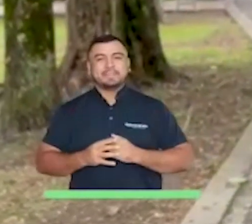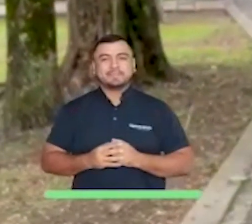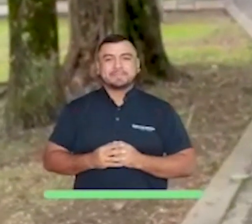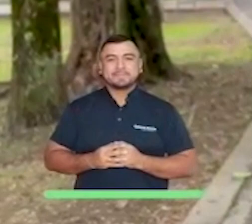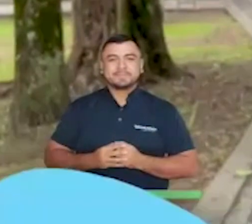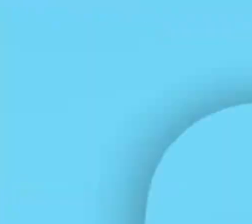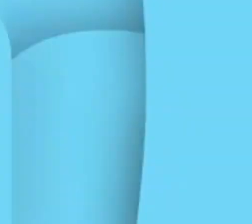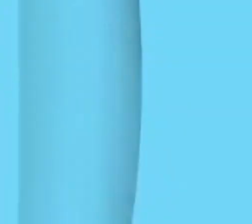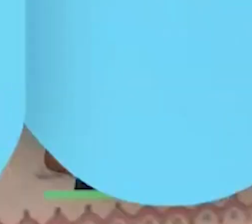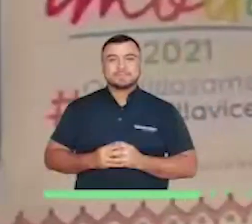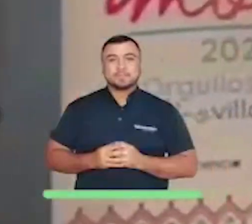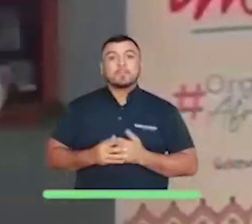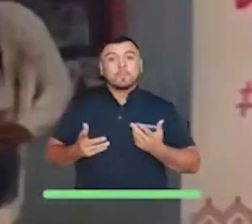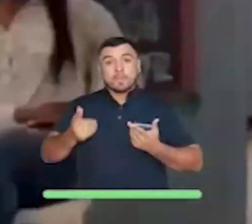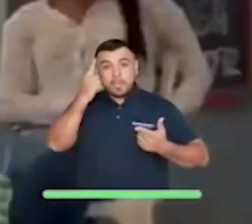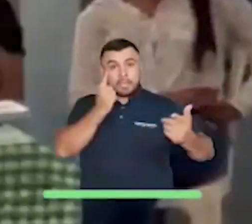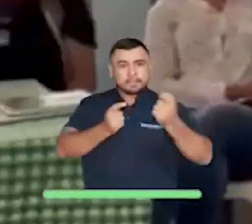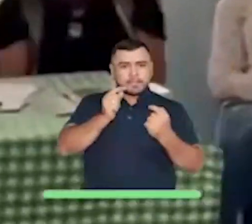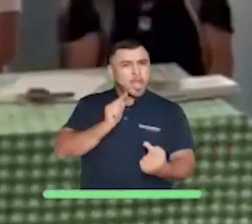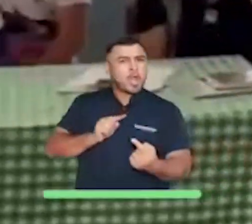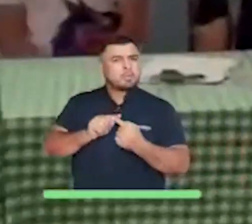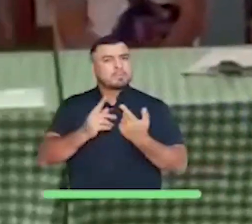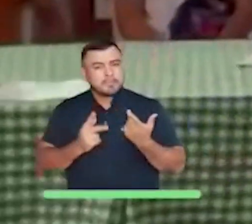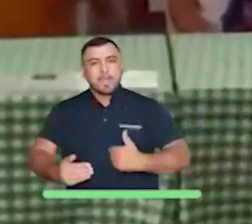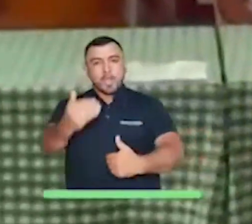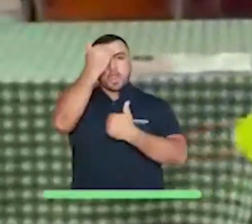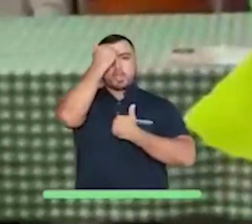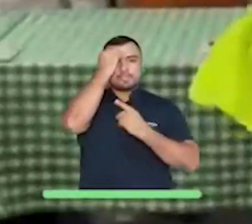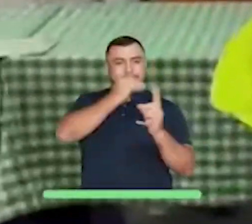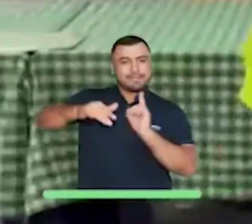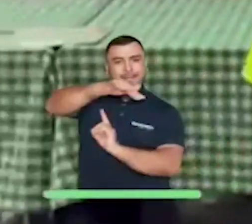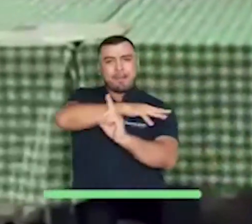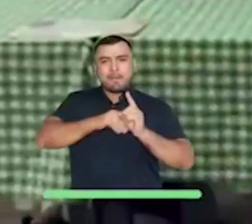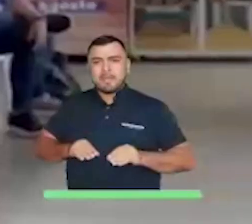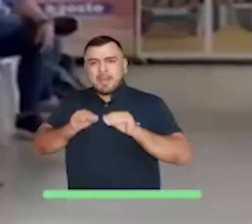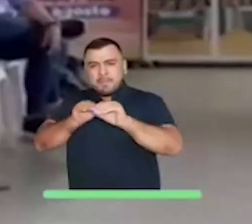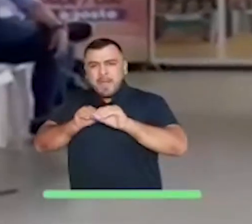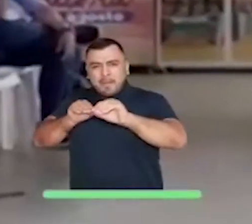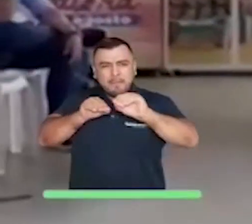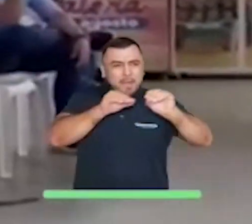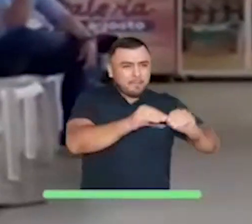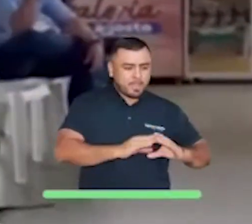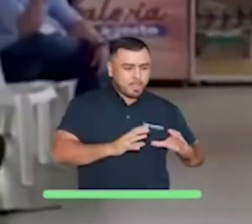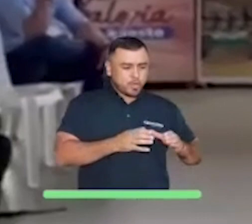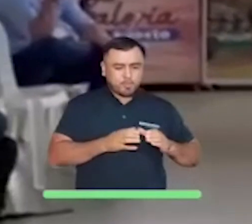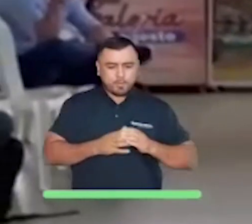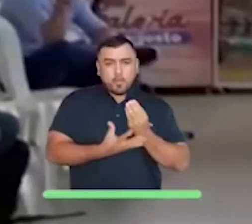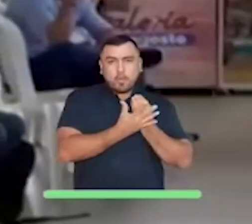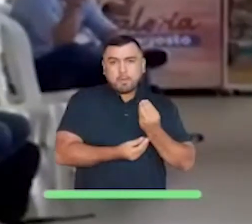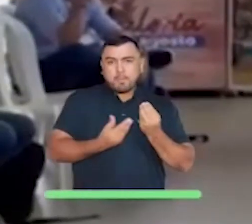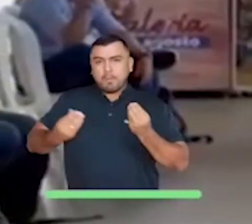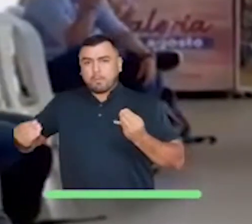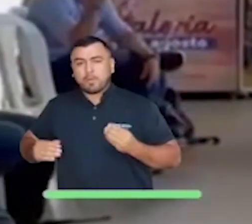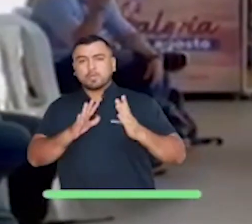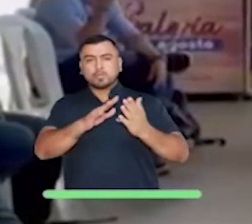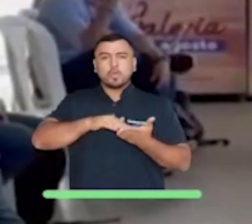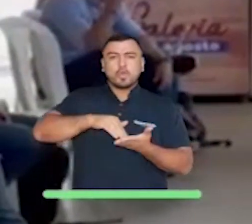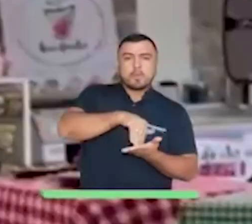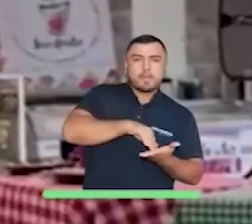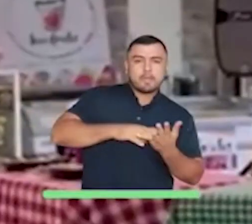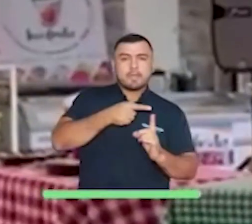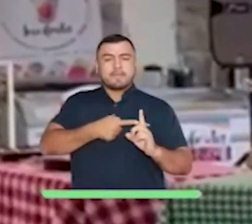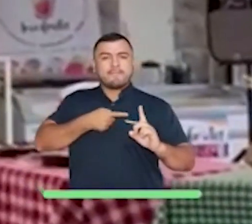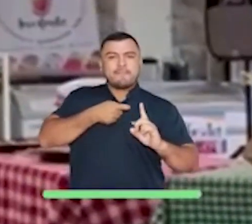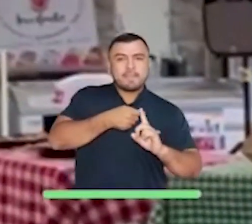de agosto. La estrategia que busca crear conciencia ambiental y visibilizar a diferentes grupos poblacionales como víctimas